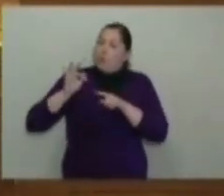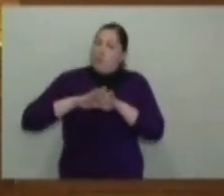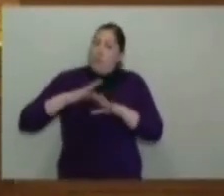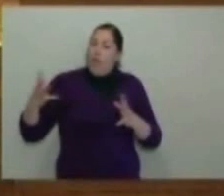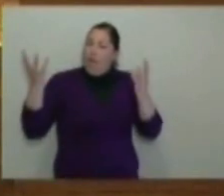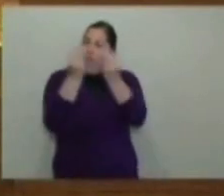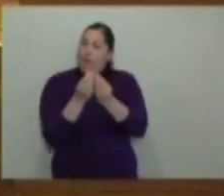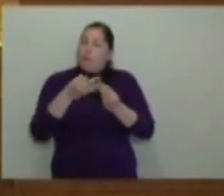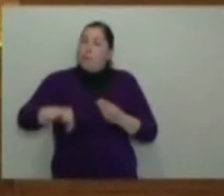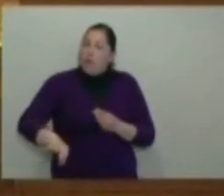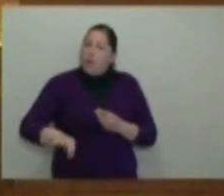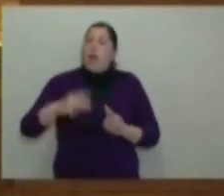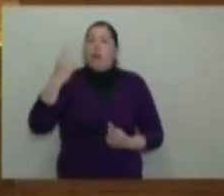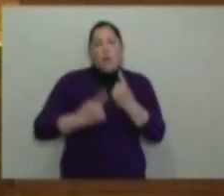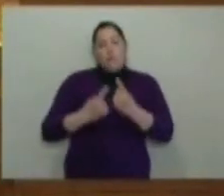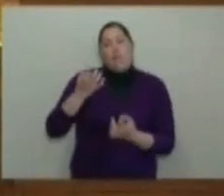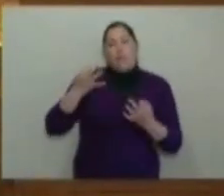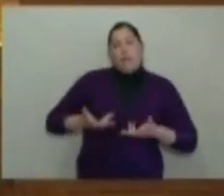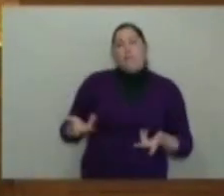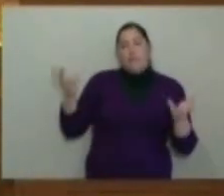en algunas ocasiones tienen que